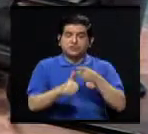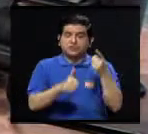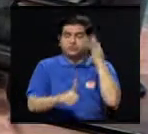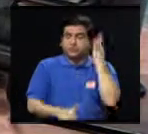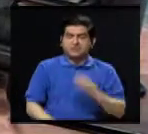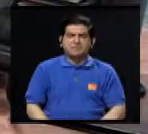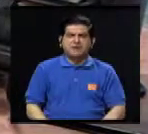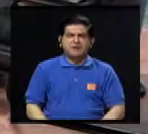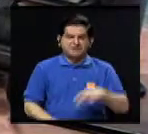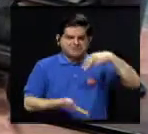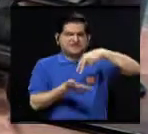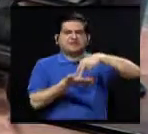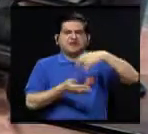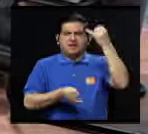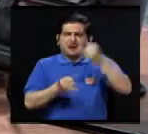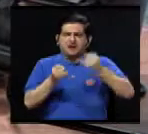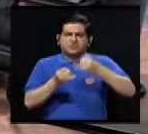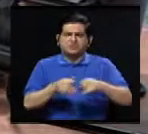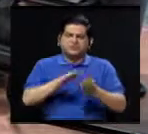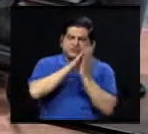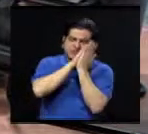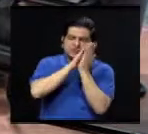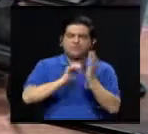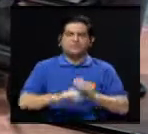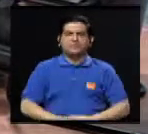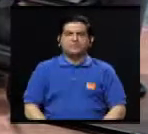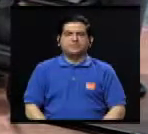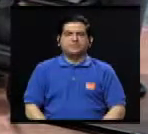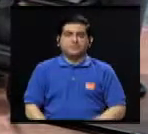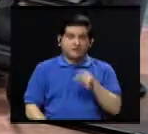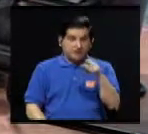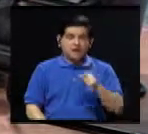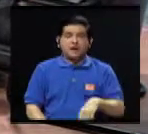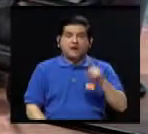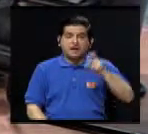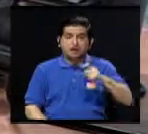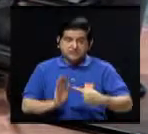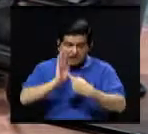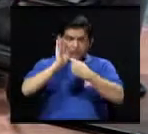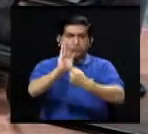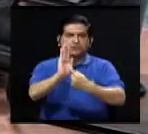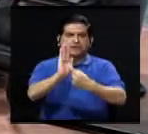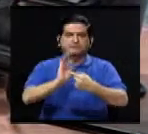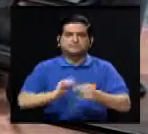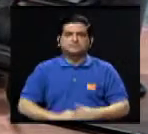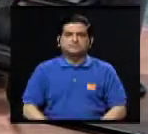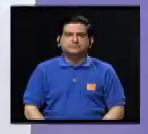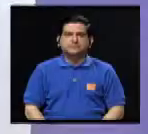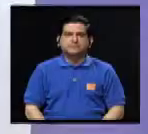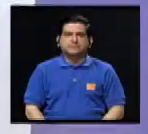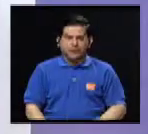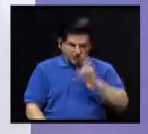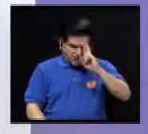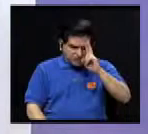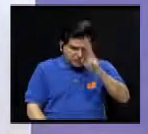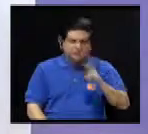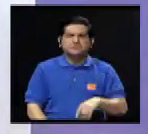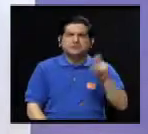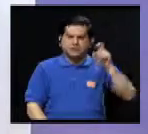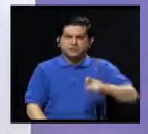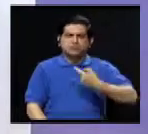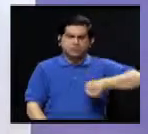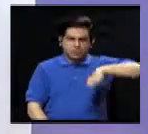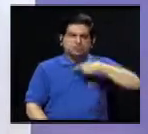primeras en levantarnos y las últimas en acostarnos. Eso se tiene que llegar a ver. Nos lo tienen que reconocer,